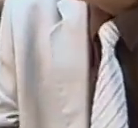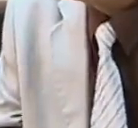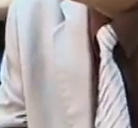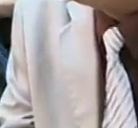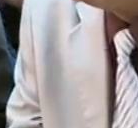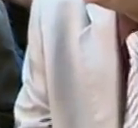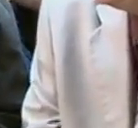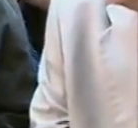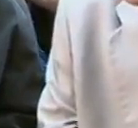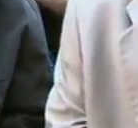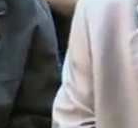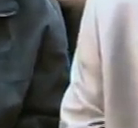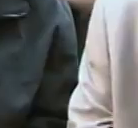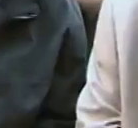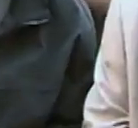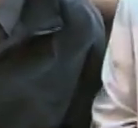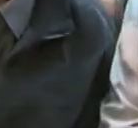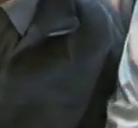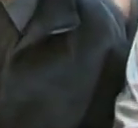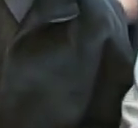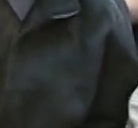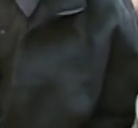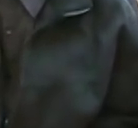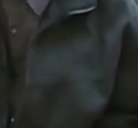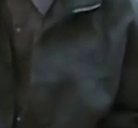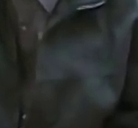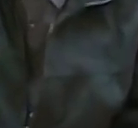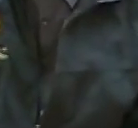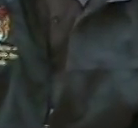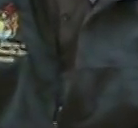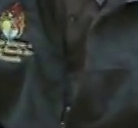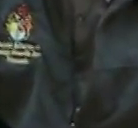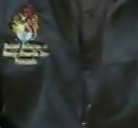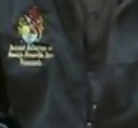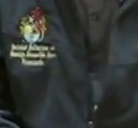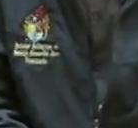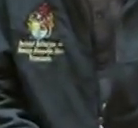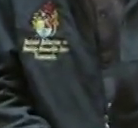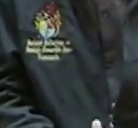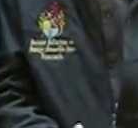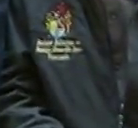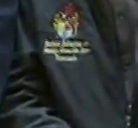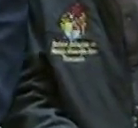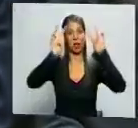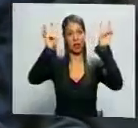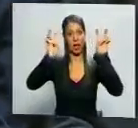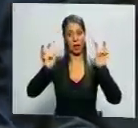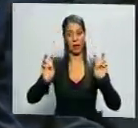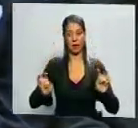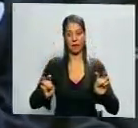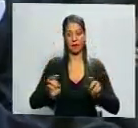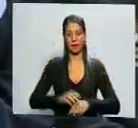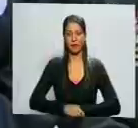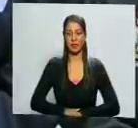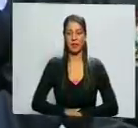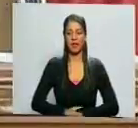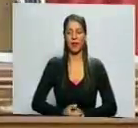Bueno, se declara abierta la sesión. Vamos a indicar el orden del día, señora secretaria.